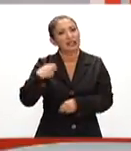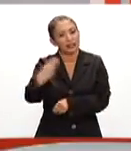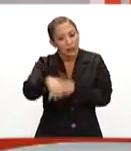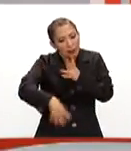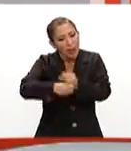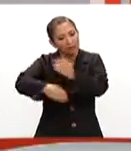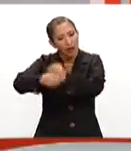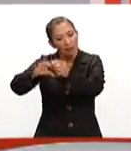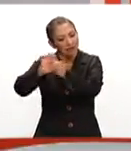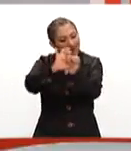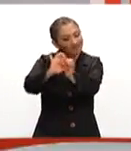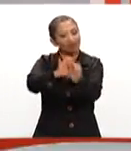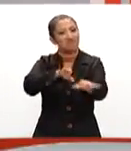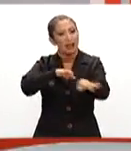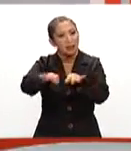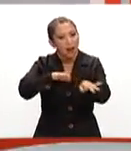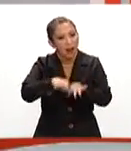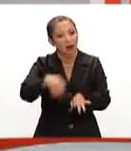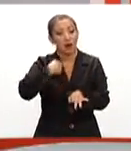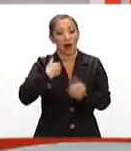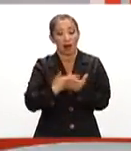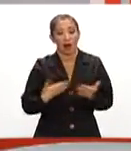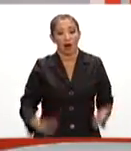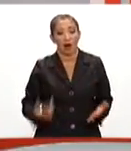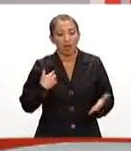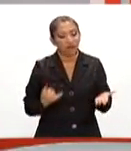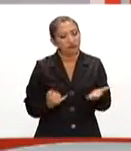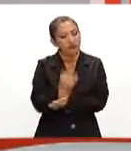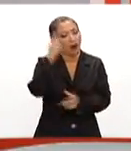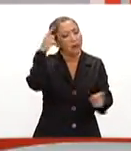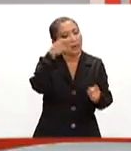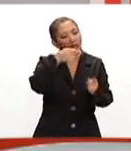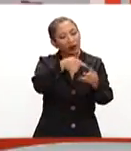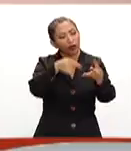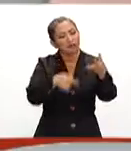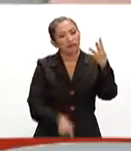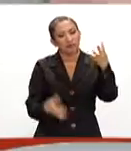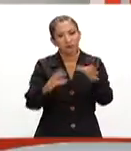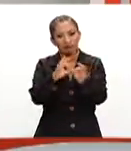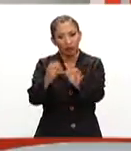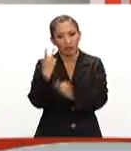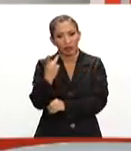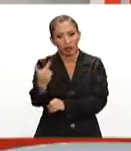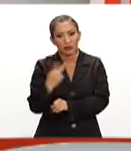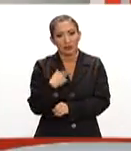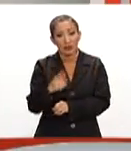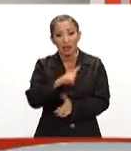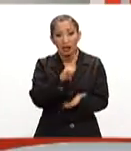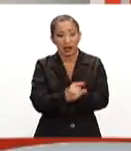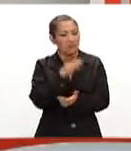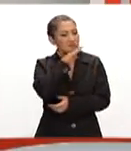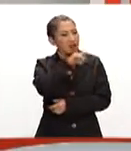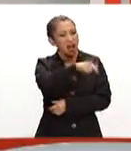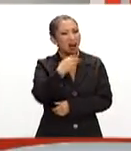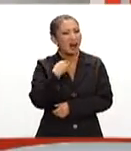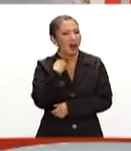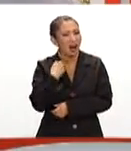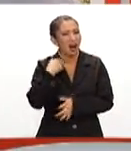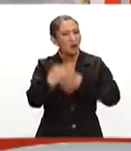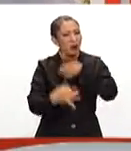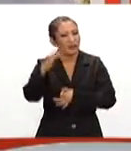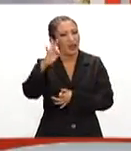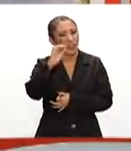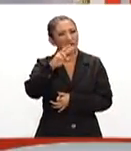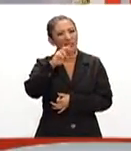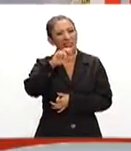sumar tareas, sumar esfuerzos a partir de definir objetivos compartidos. Legisladores condenan el asesinato del juez